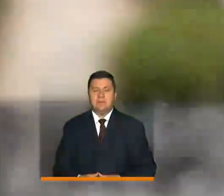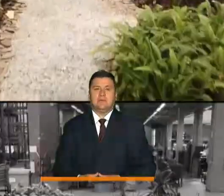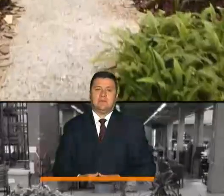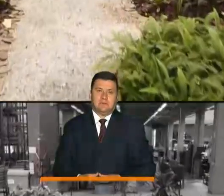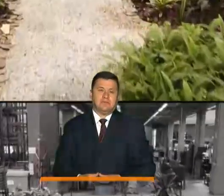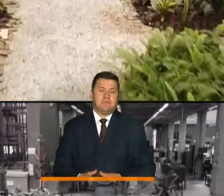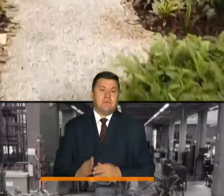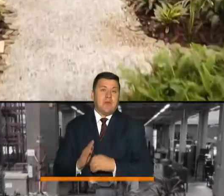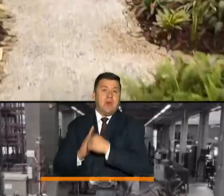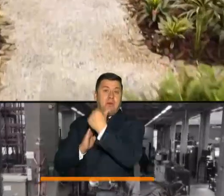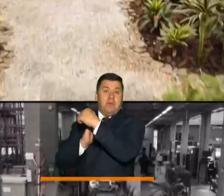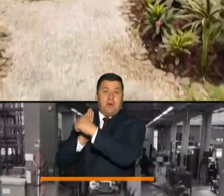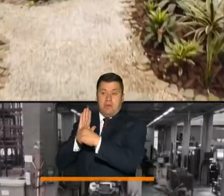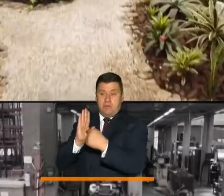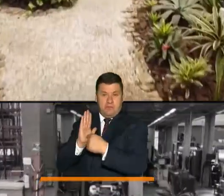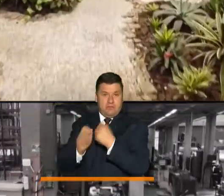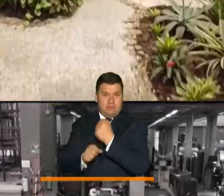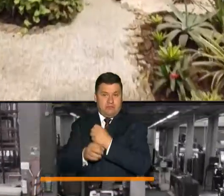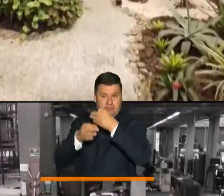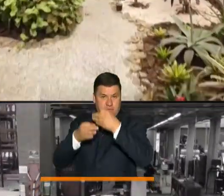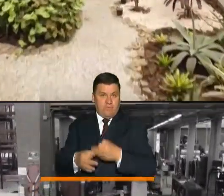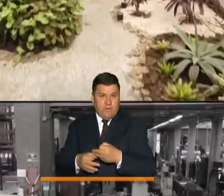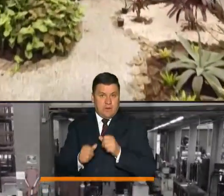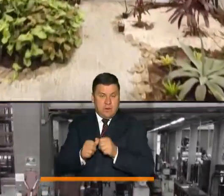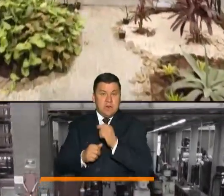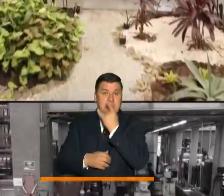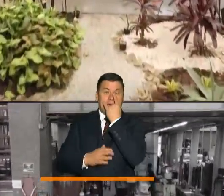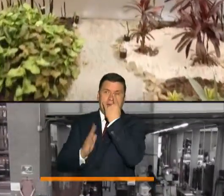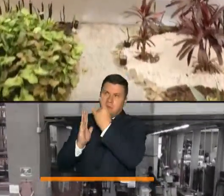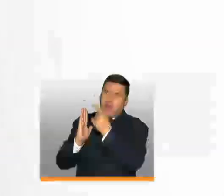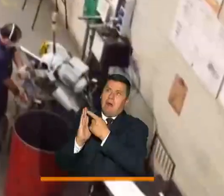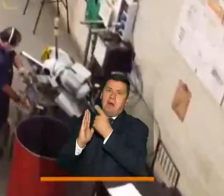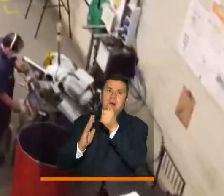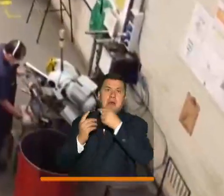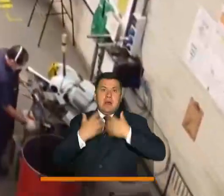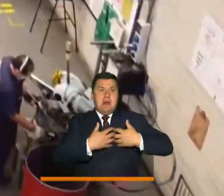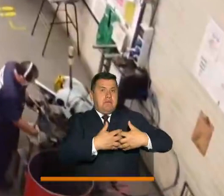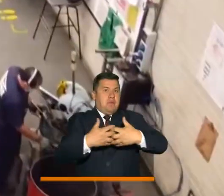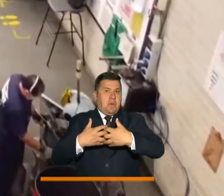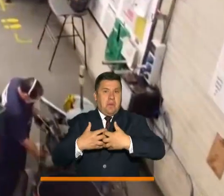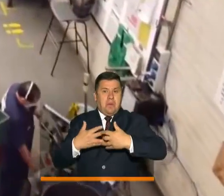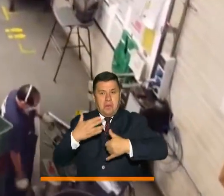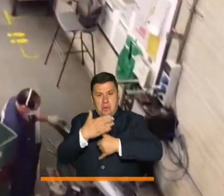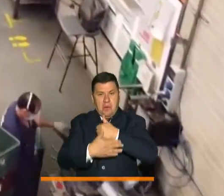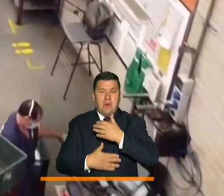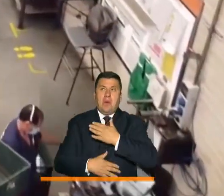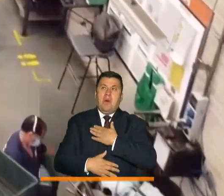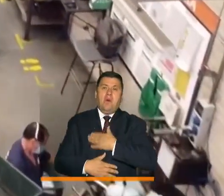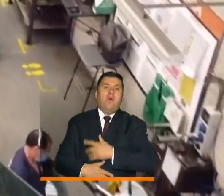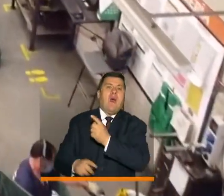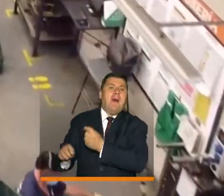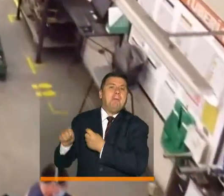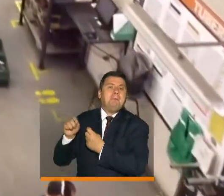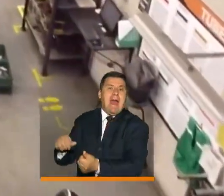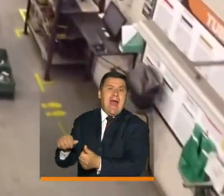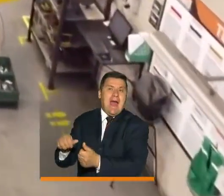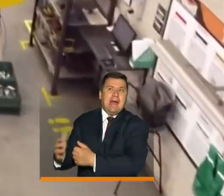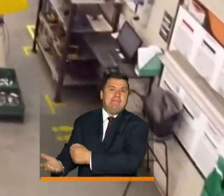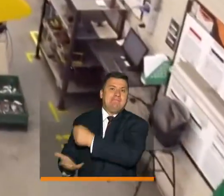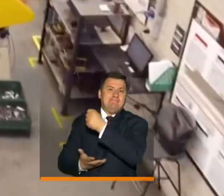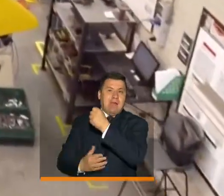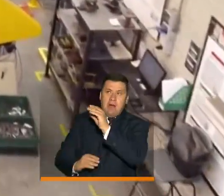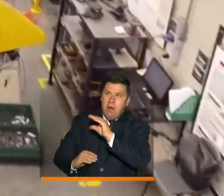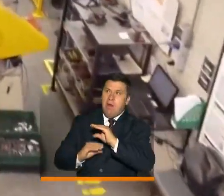El programa del empleo formal ha sido muy interesante para las empresas, ya que hemos podido tener un auxilio que nos